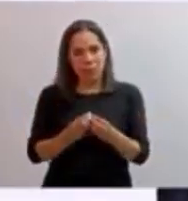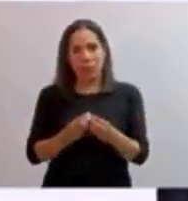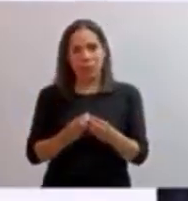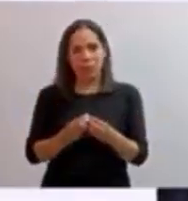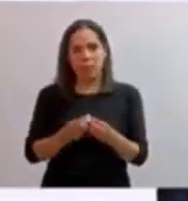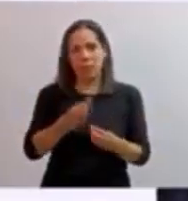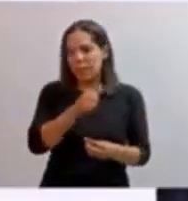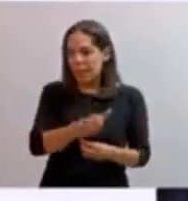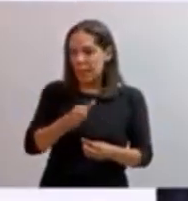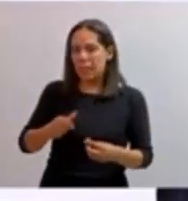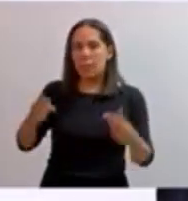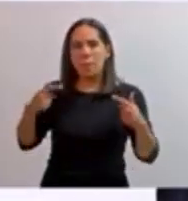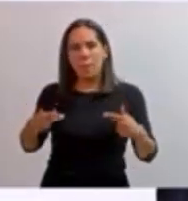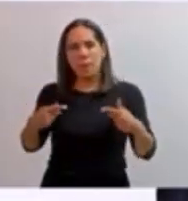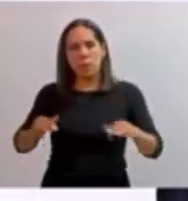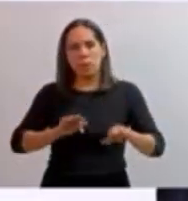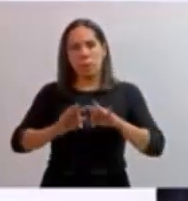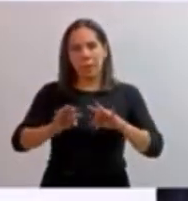docentes,